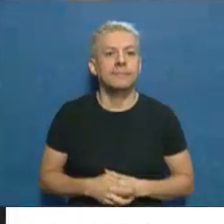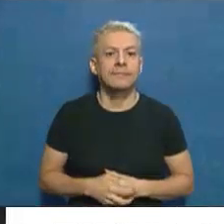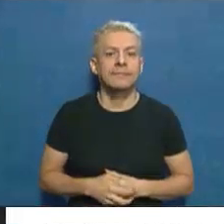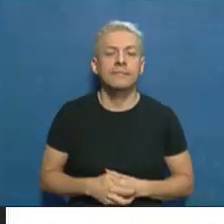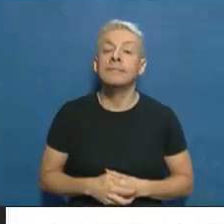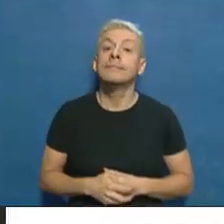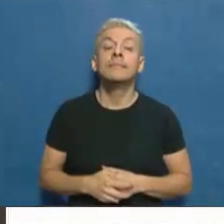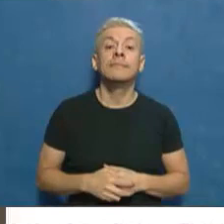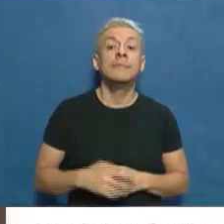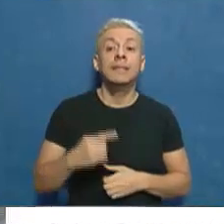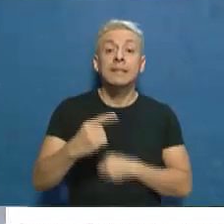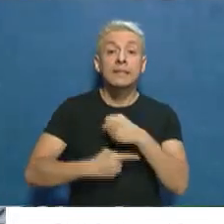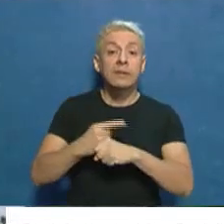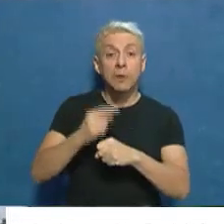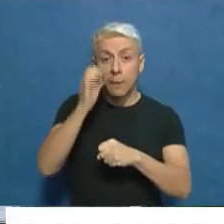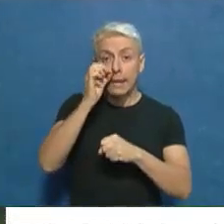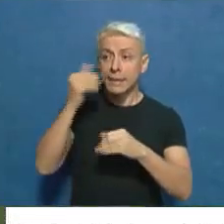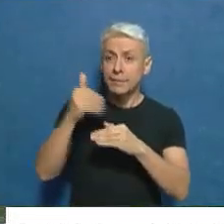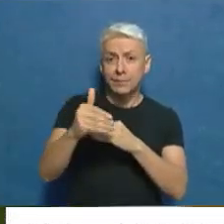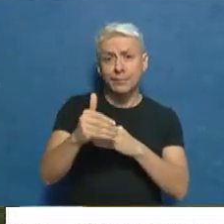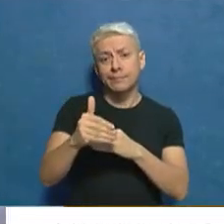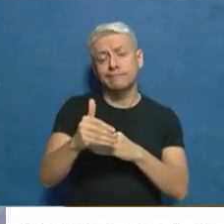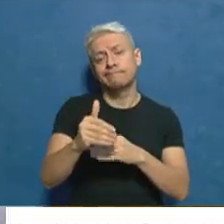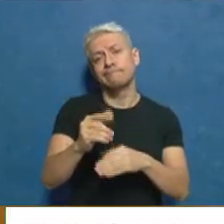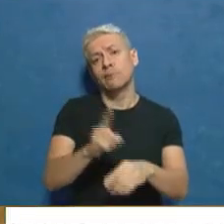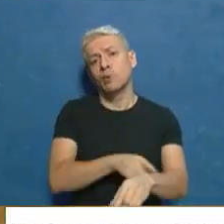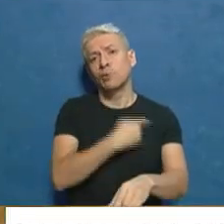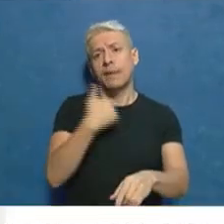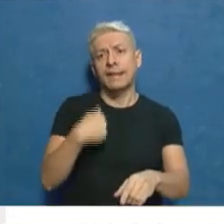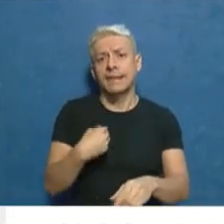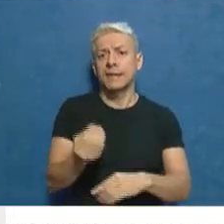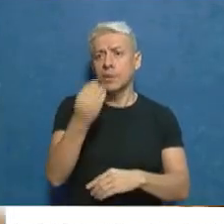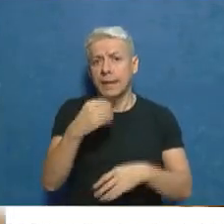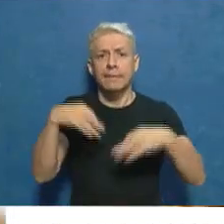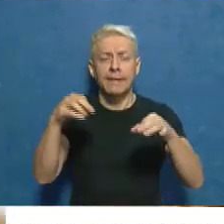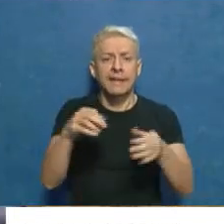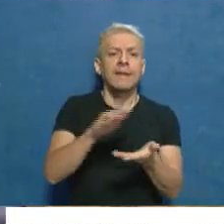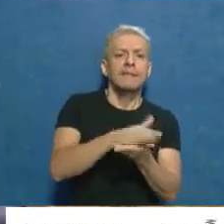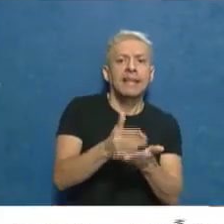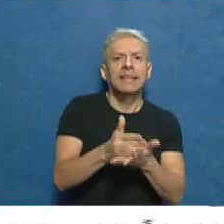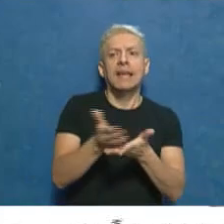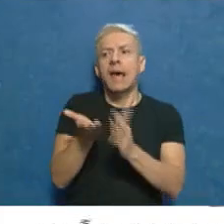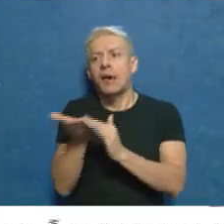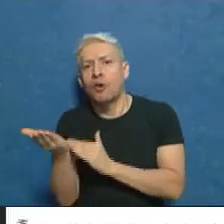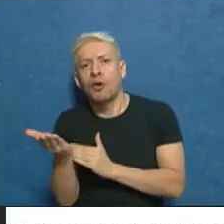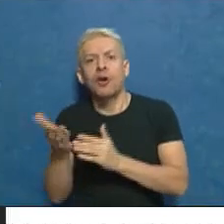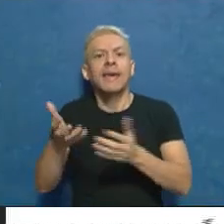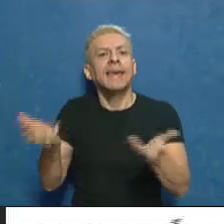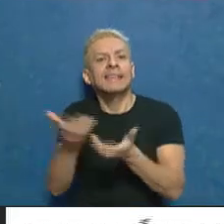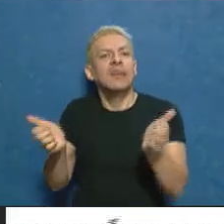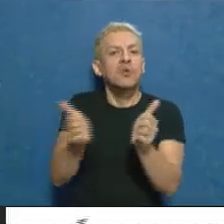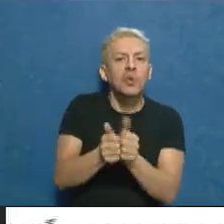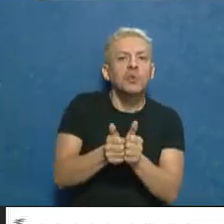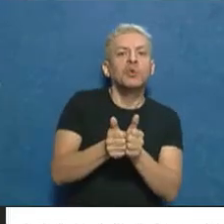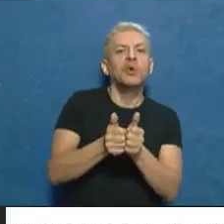Desde el siglo XX es una comida típica argentina. Puede ser consumida frita al horno con ensalada, puré, papas fritas. Es uno